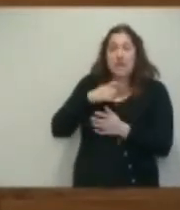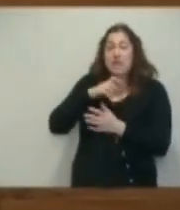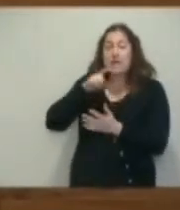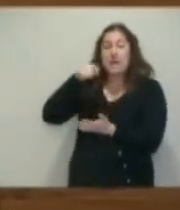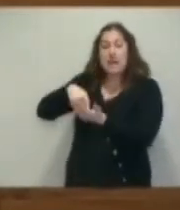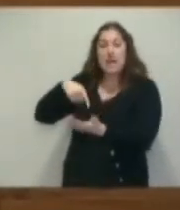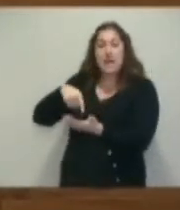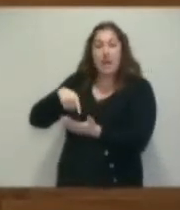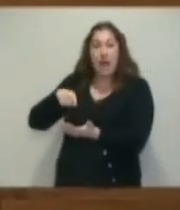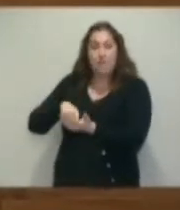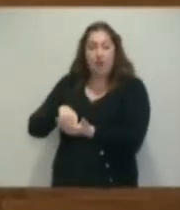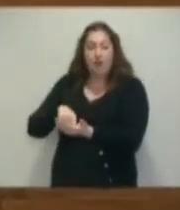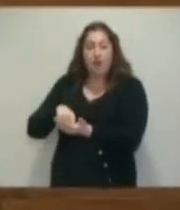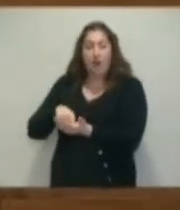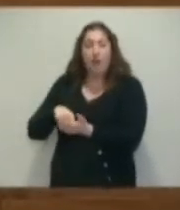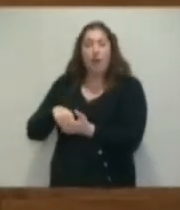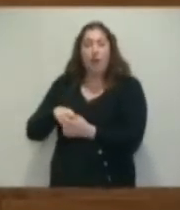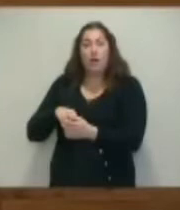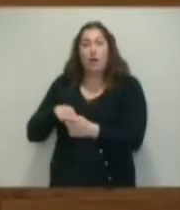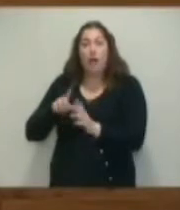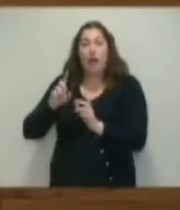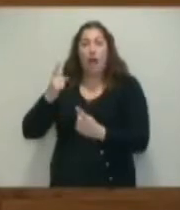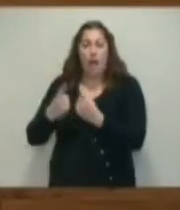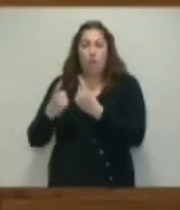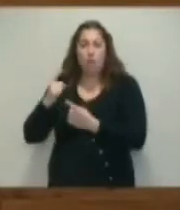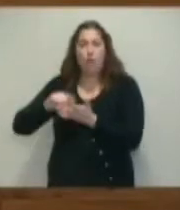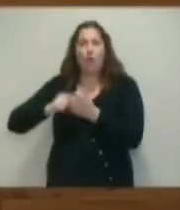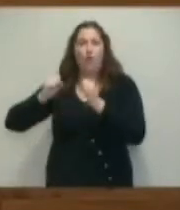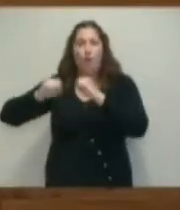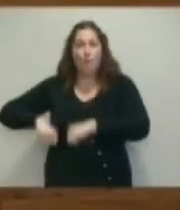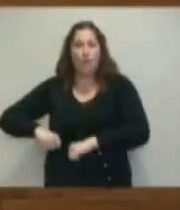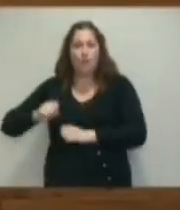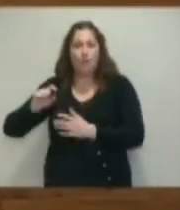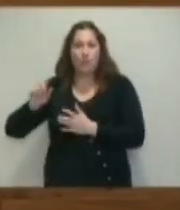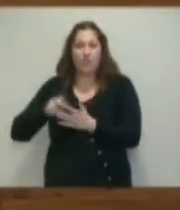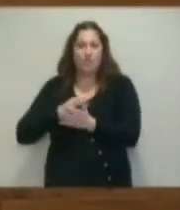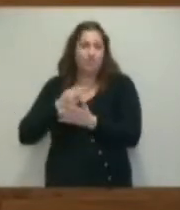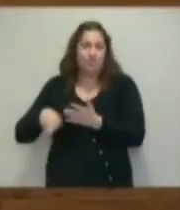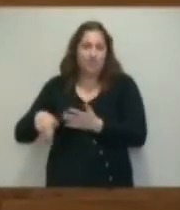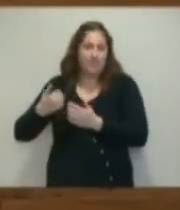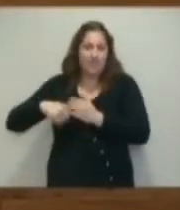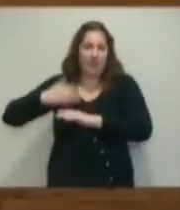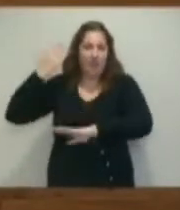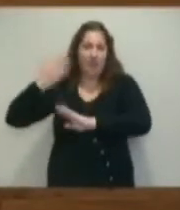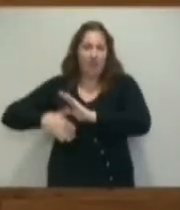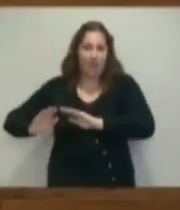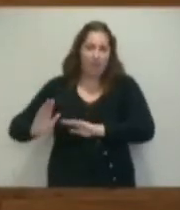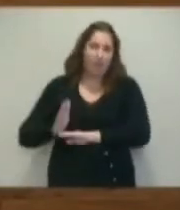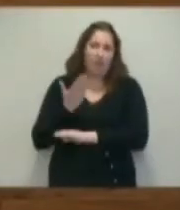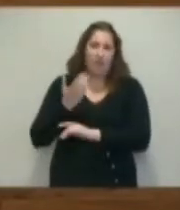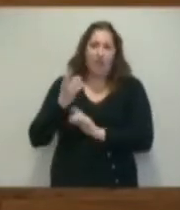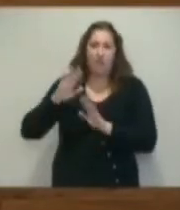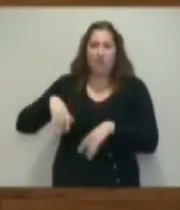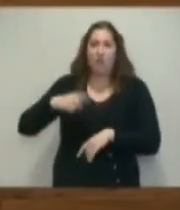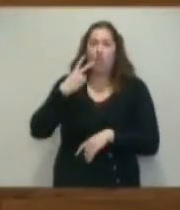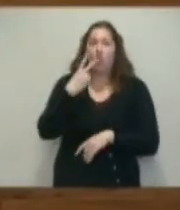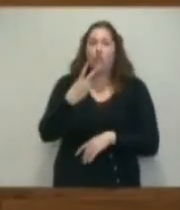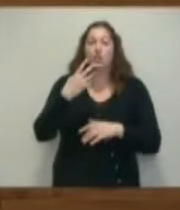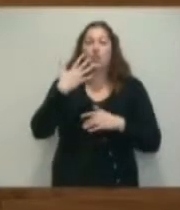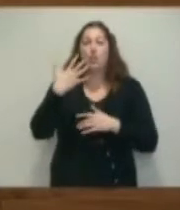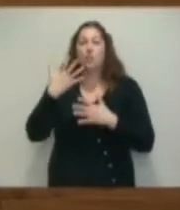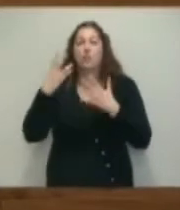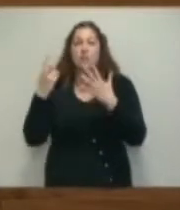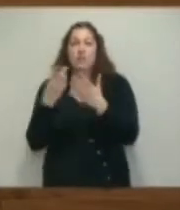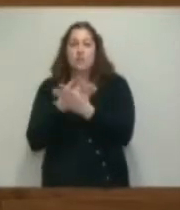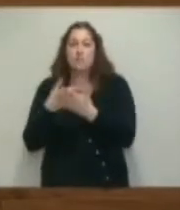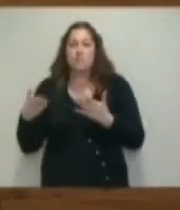iniciado ya algún tipo de actuación y habían caducado sus convenios y en total se reclamó por la vía judicial algo más de 257 millones. La